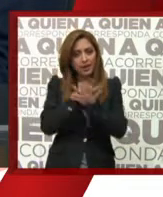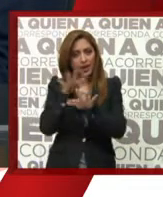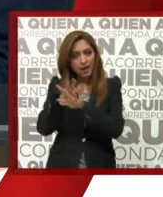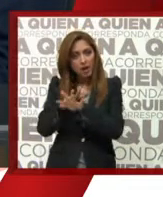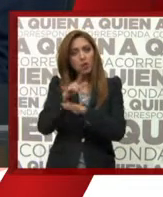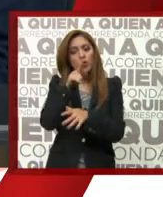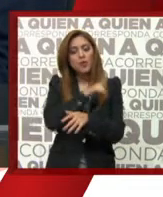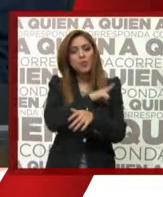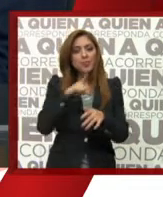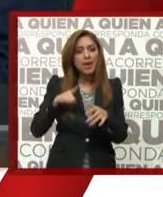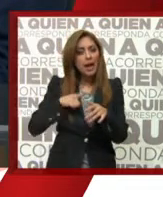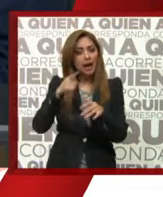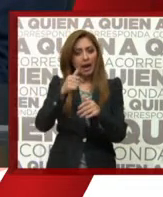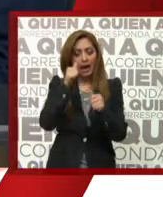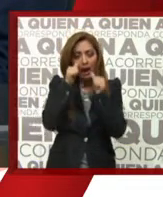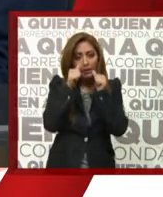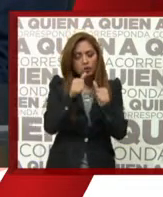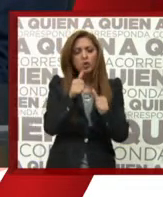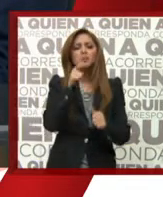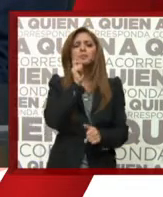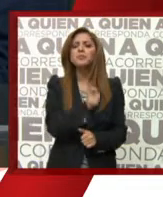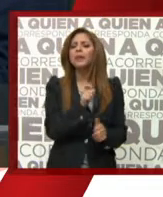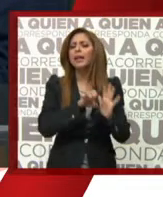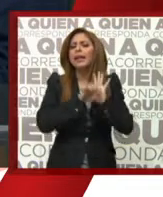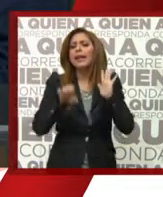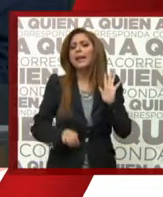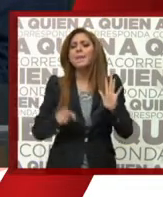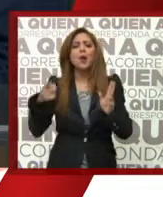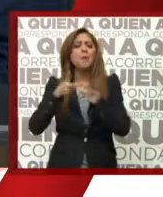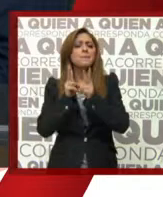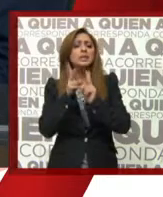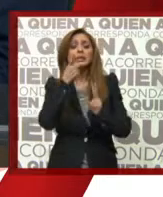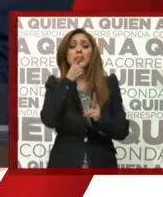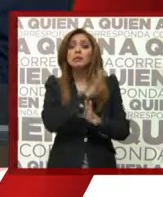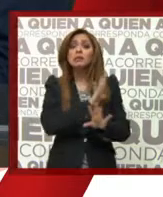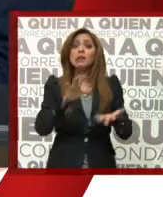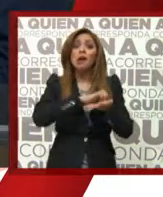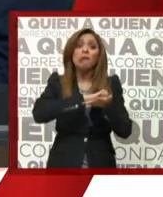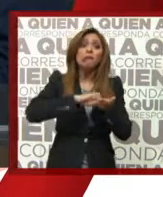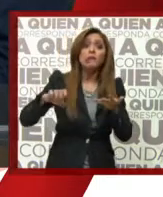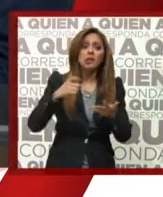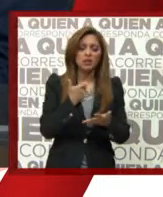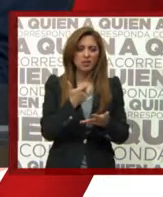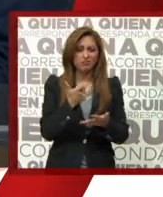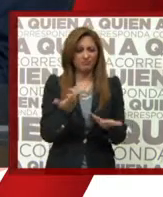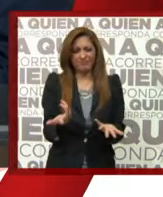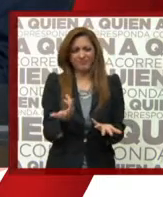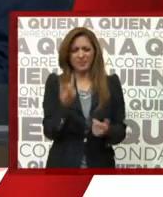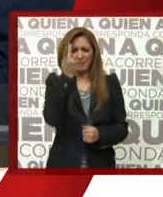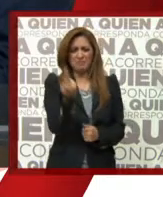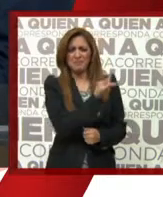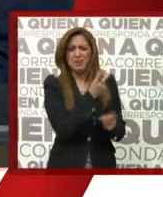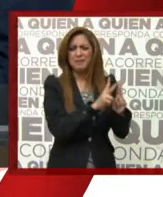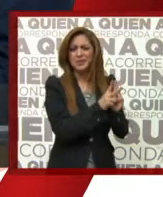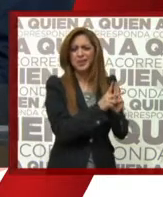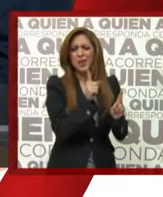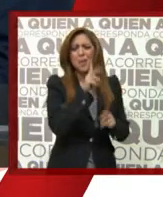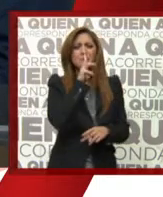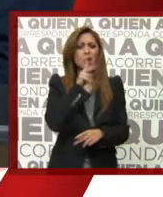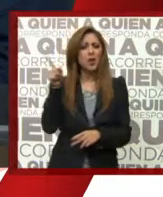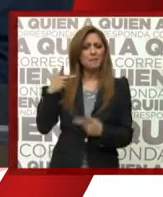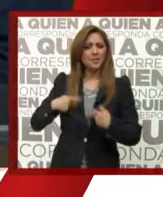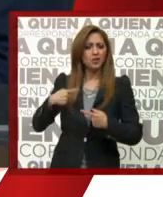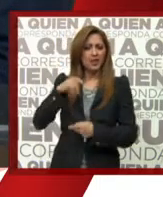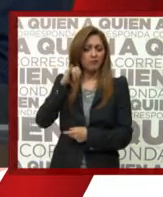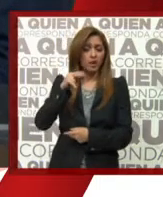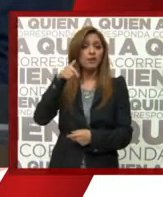hágame caso, si su vecina ya le dijo que ya no está tu dinero, No le pregunte a su vecina, pregúntele a la gente del Infonavit. El día de hoy están